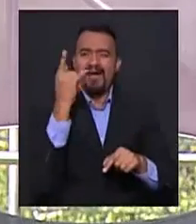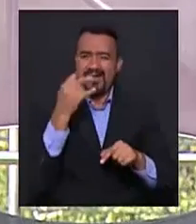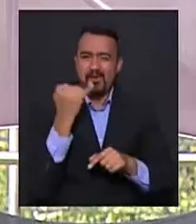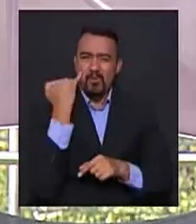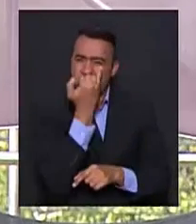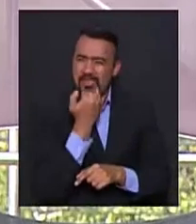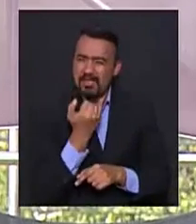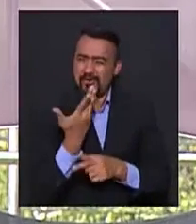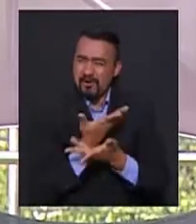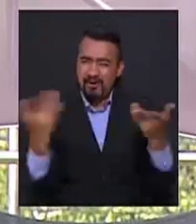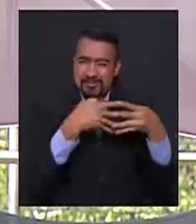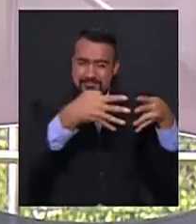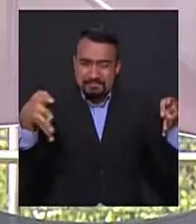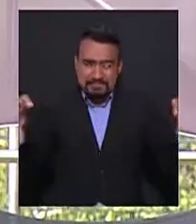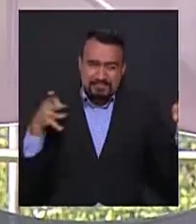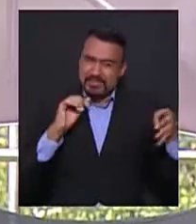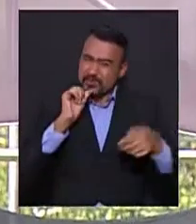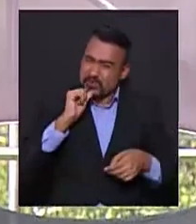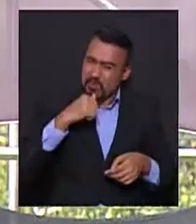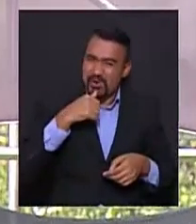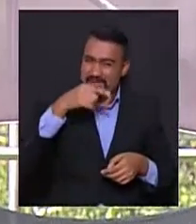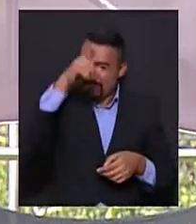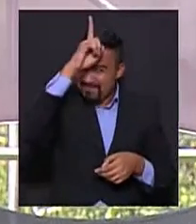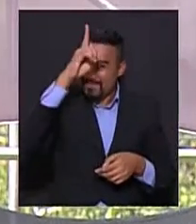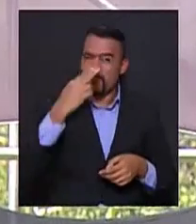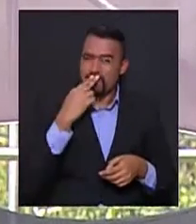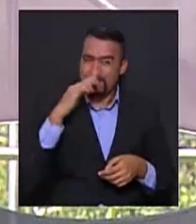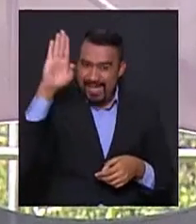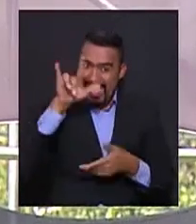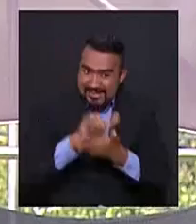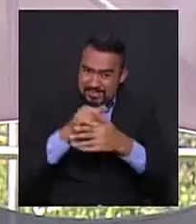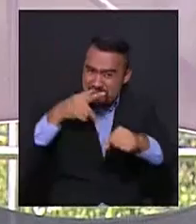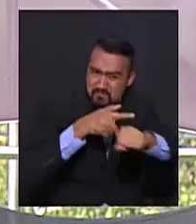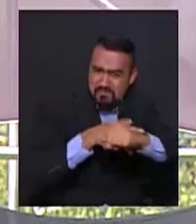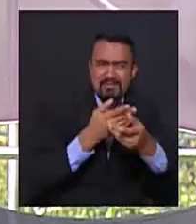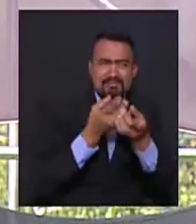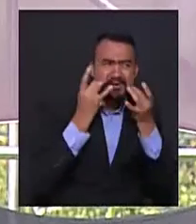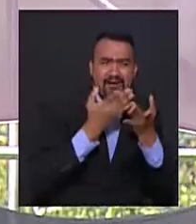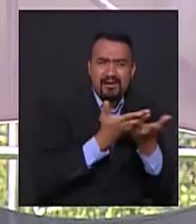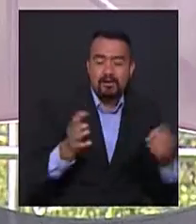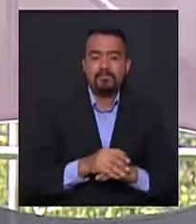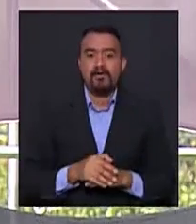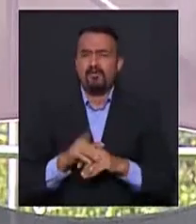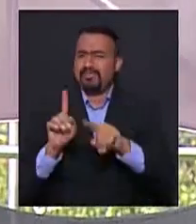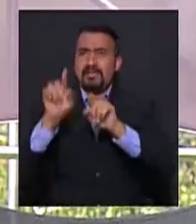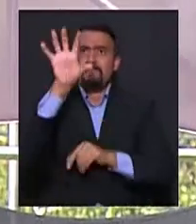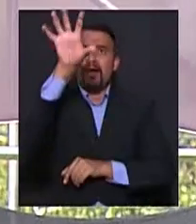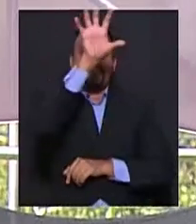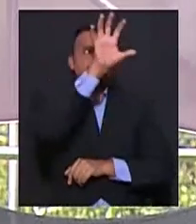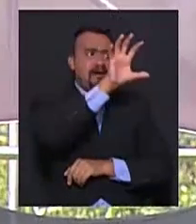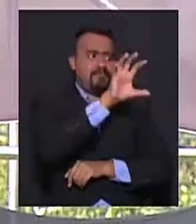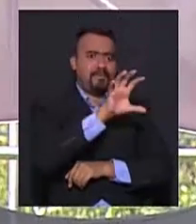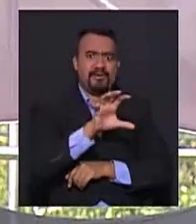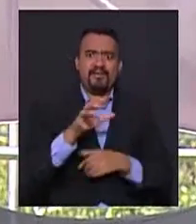en Berlín, el memorial a los veteranos en Washington. En cada uno de estos espacios,